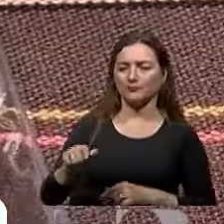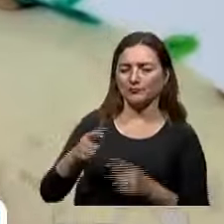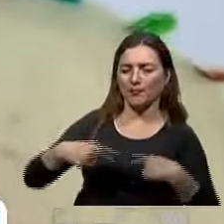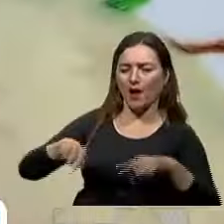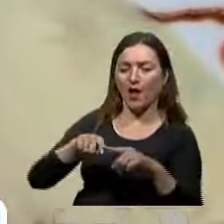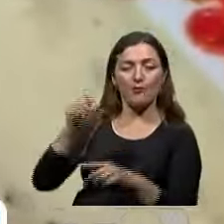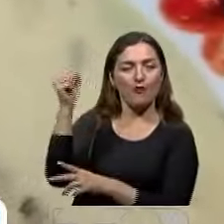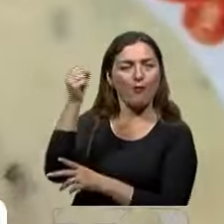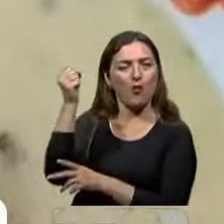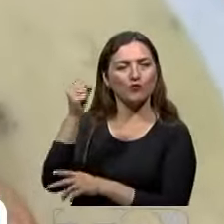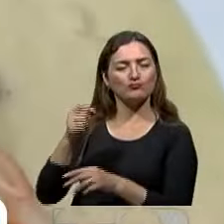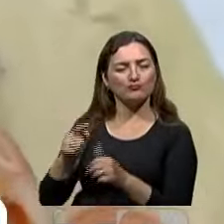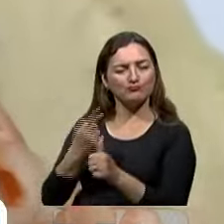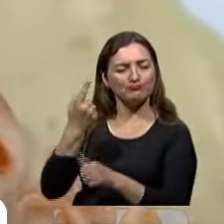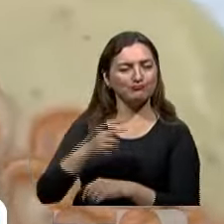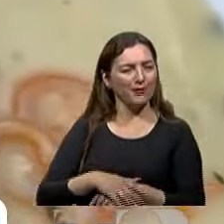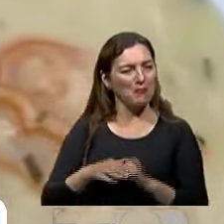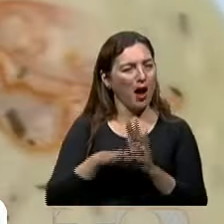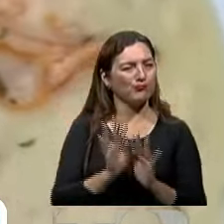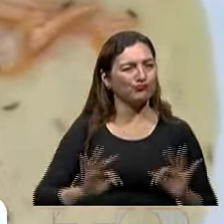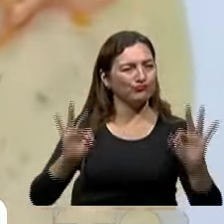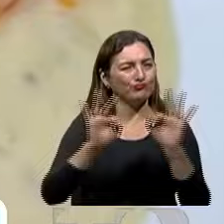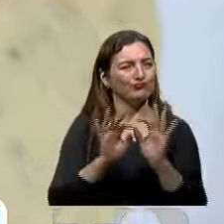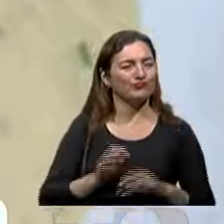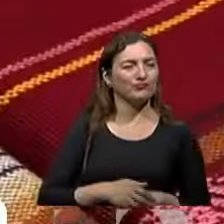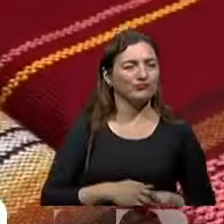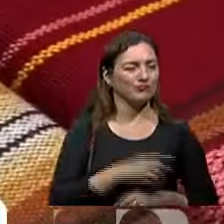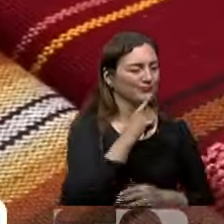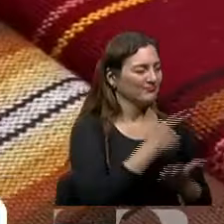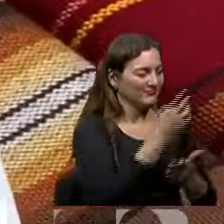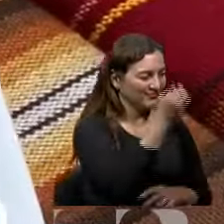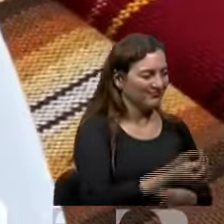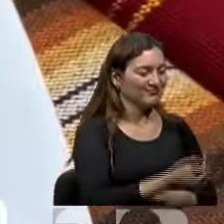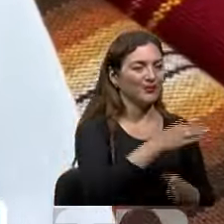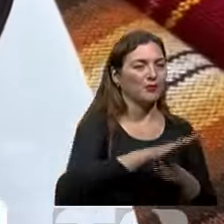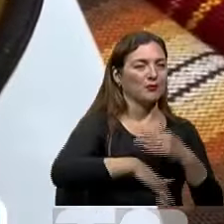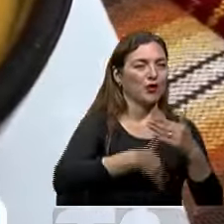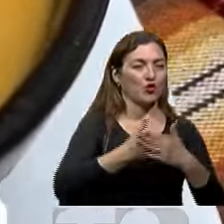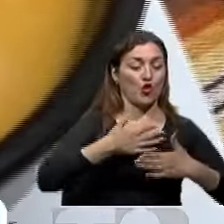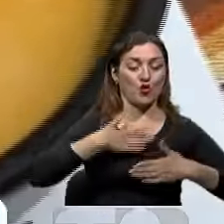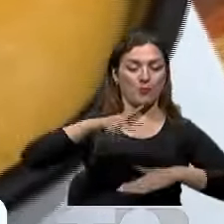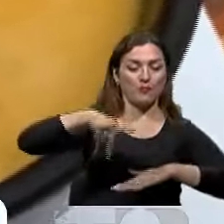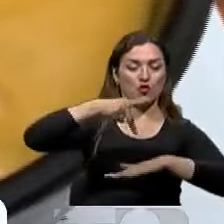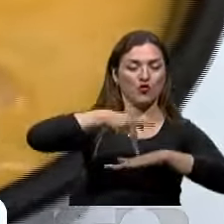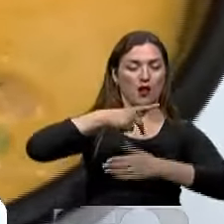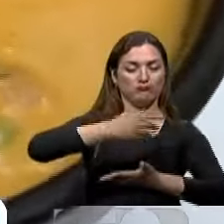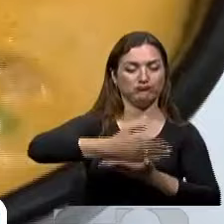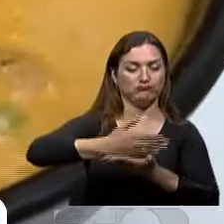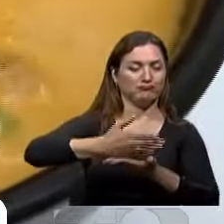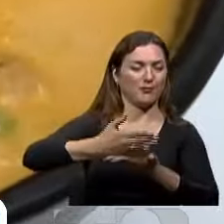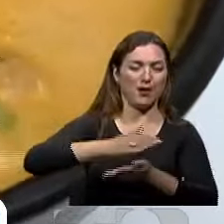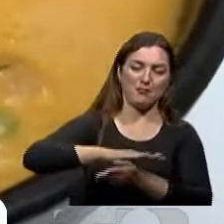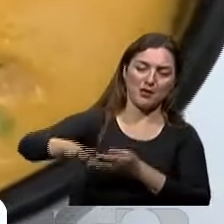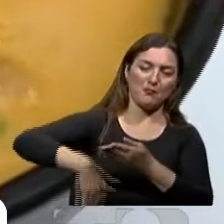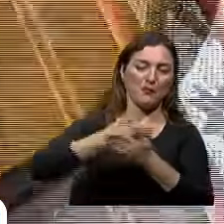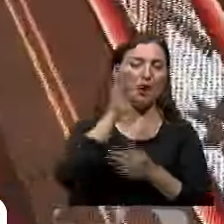hueca gastronómica. Sí, ¿cómo están? Buenos días. Bueno, yo invitarles como chef de esta hostería para todas